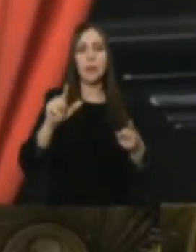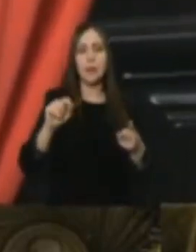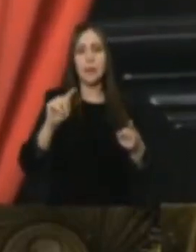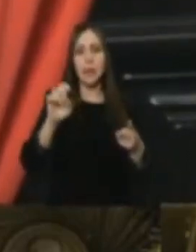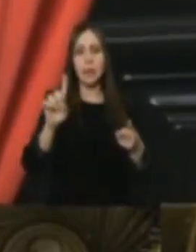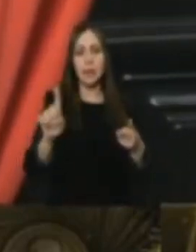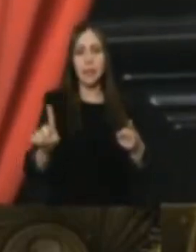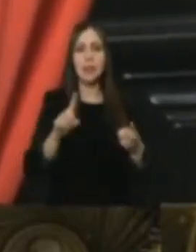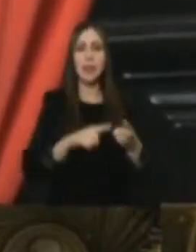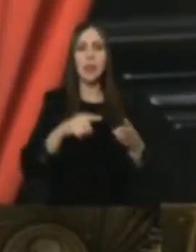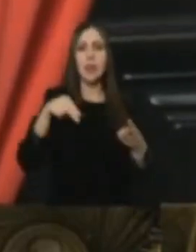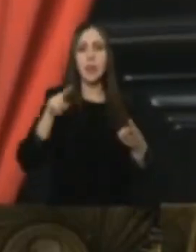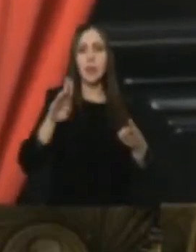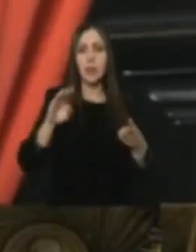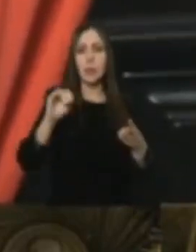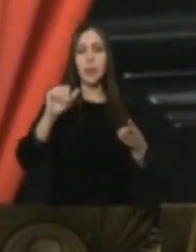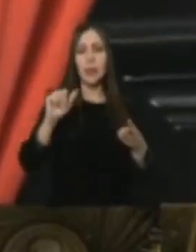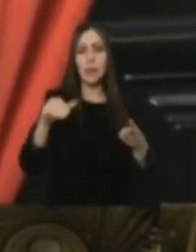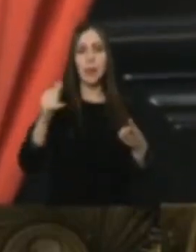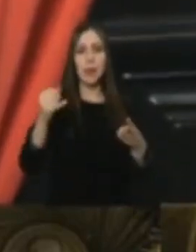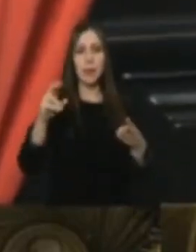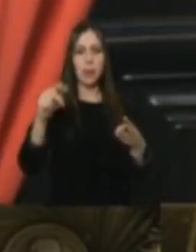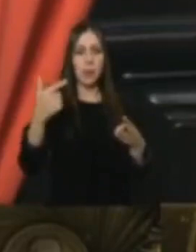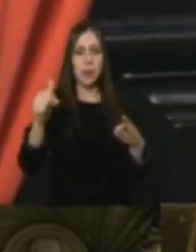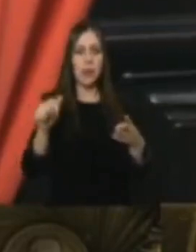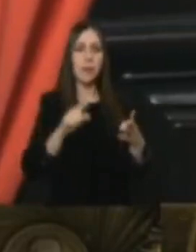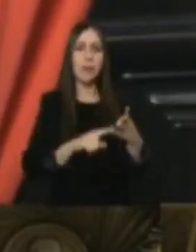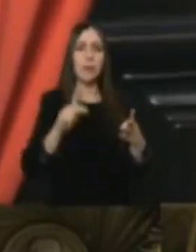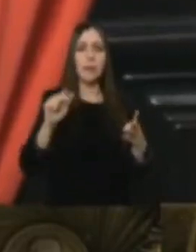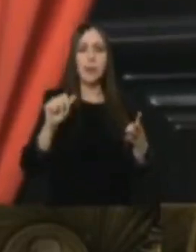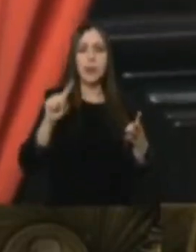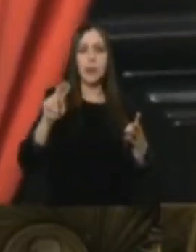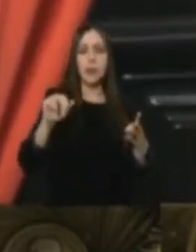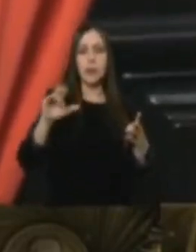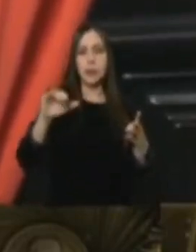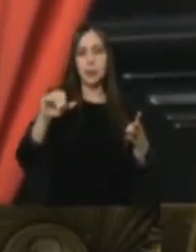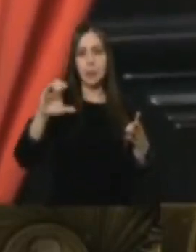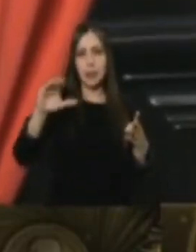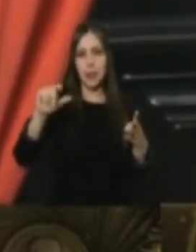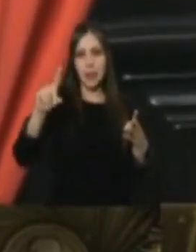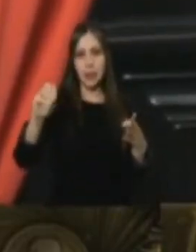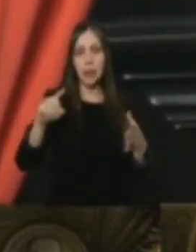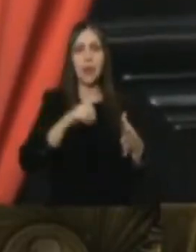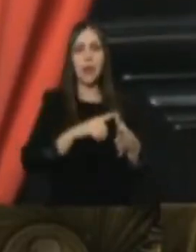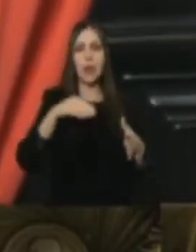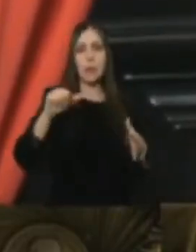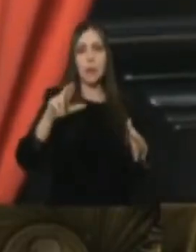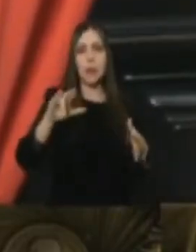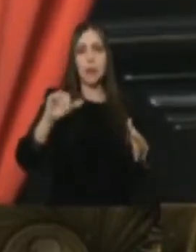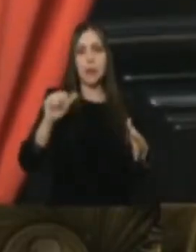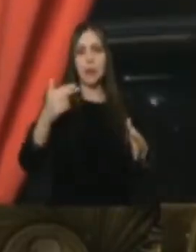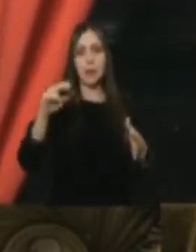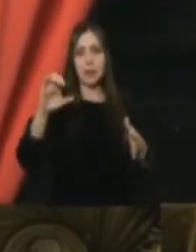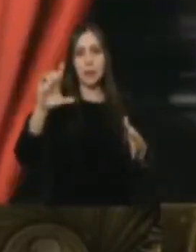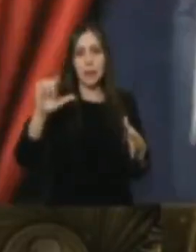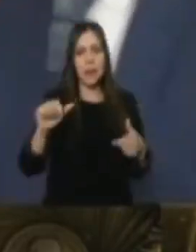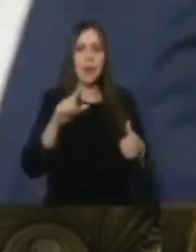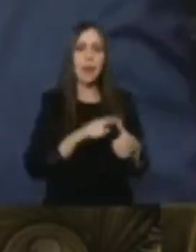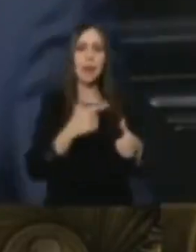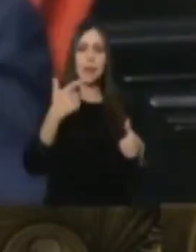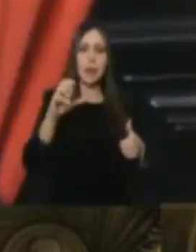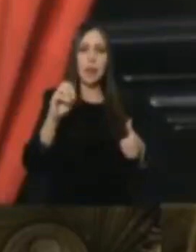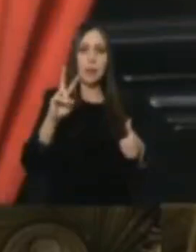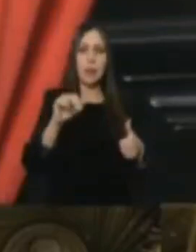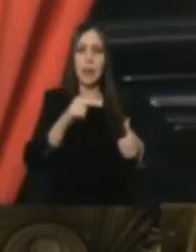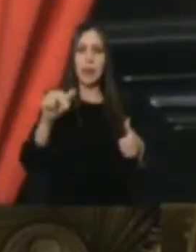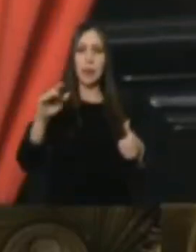Nubia Magdalena Mayorga Delgado, la senadora Patricia Mercado, la senadora María Graciela Gaitán Díaz, la senadora Giovanna